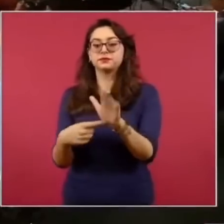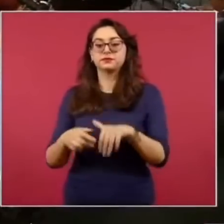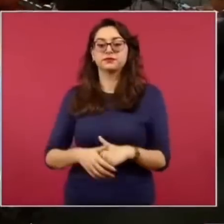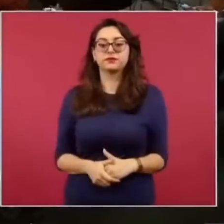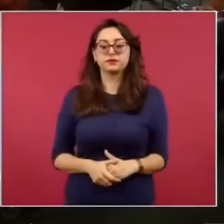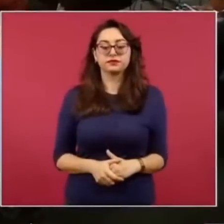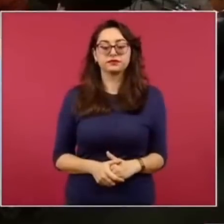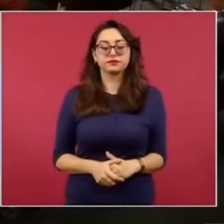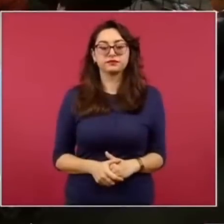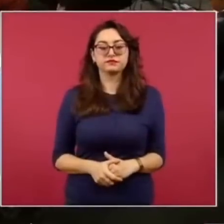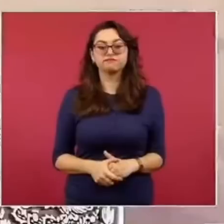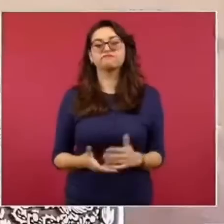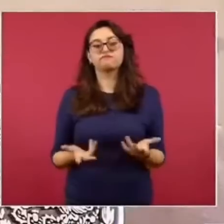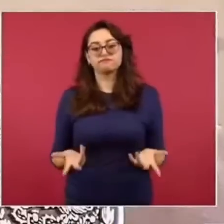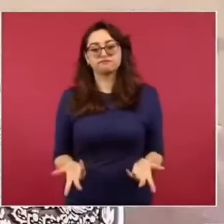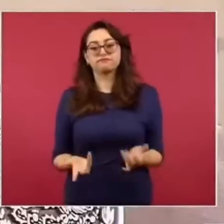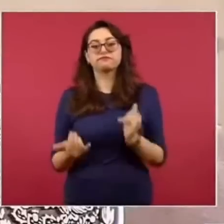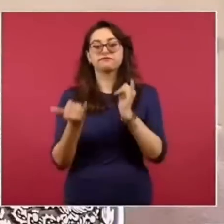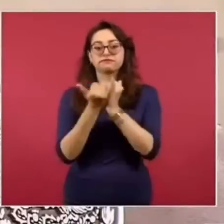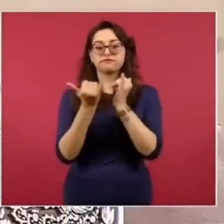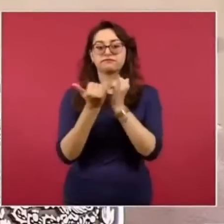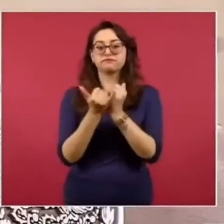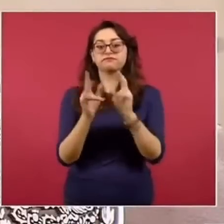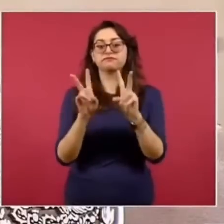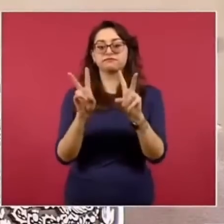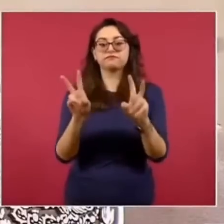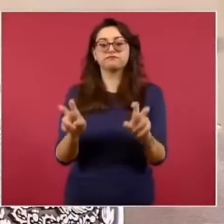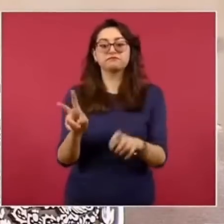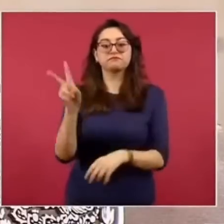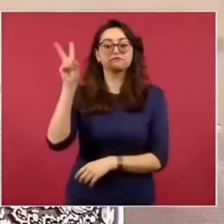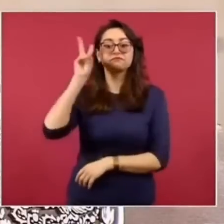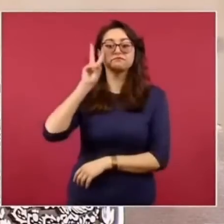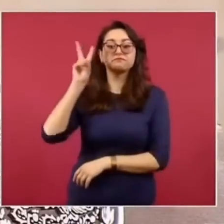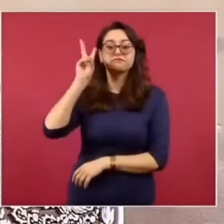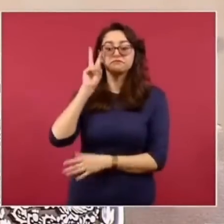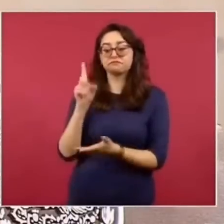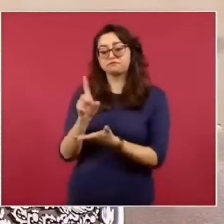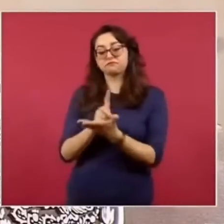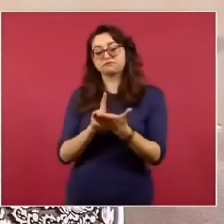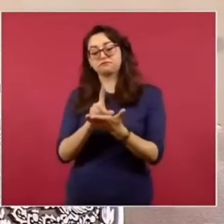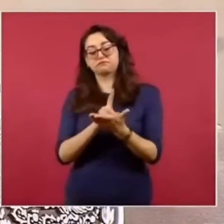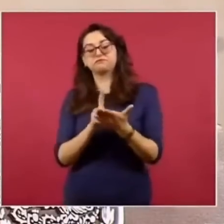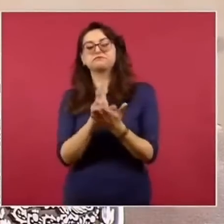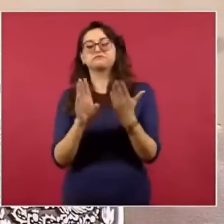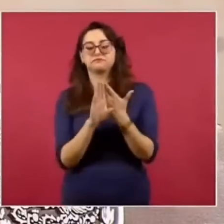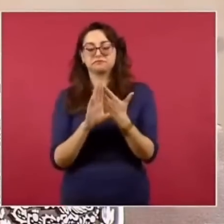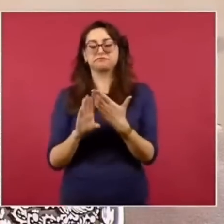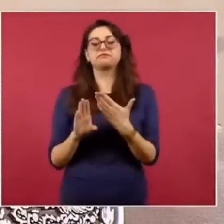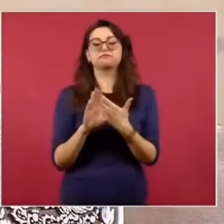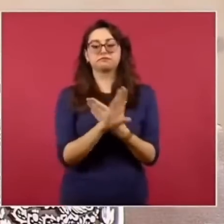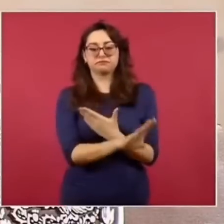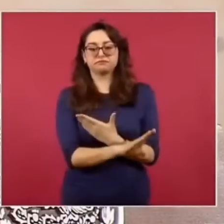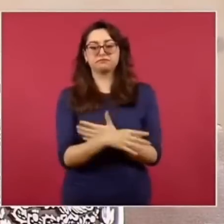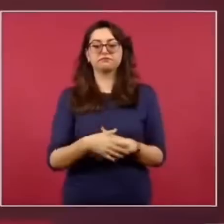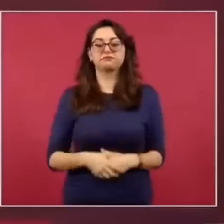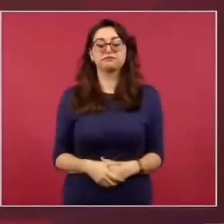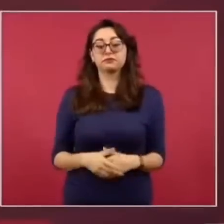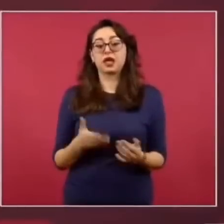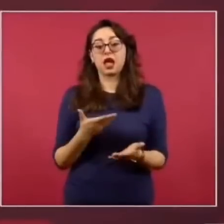llevará nuevamente con el tema prevención social de las adicciones, que en particular tiene que ver con el